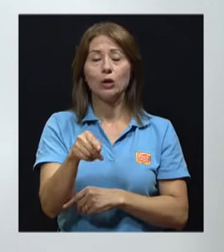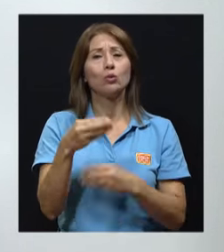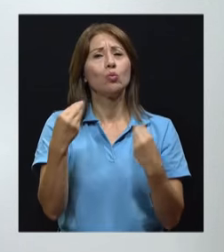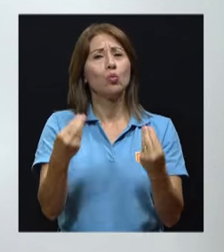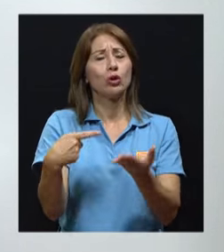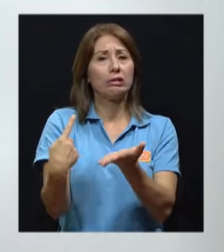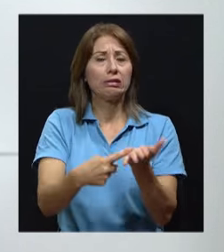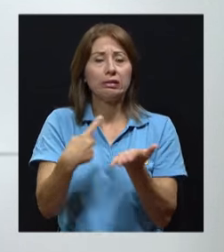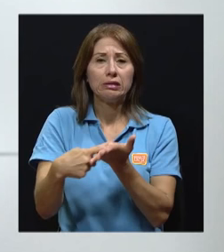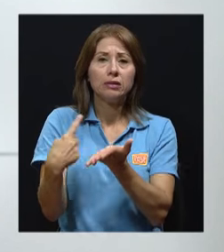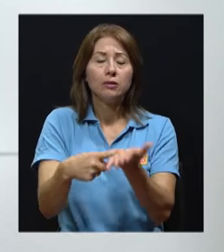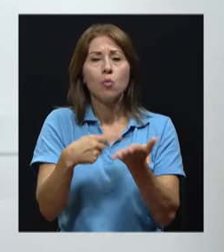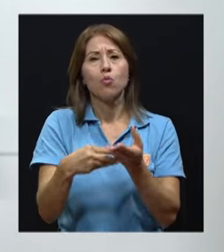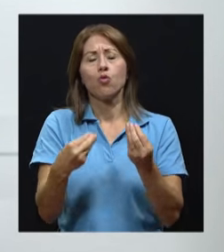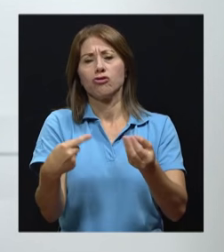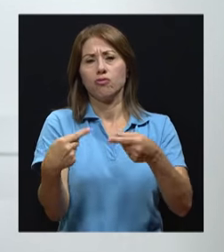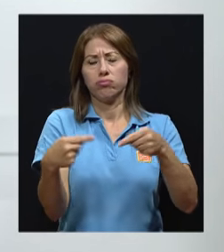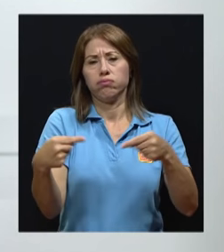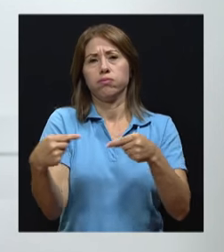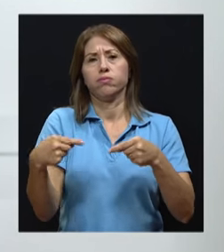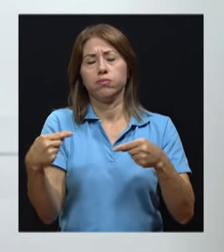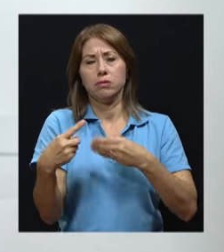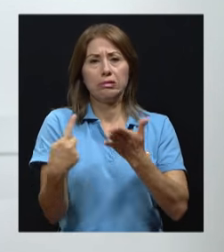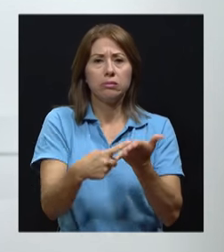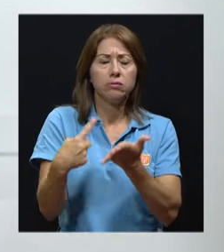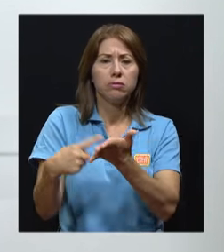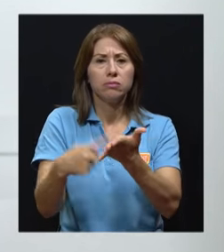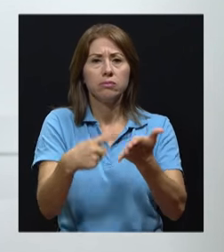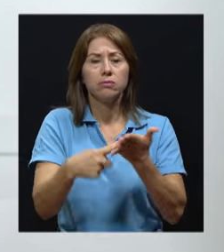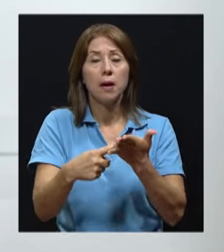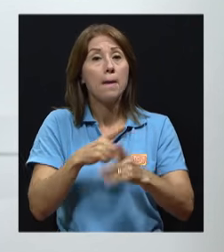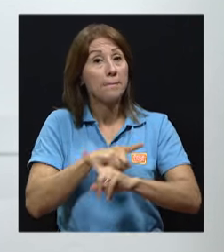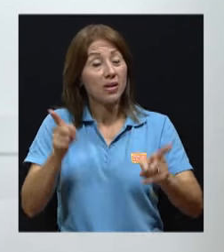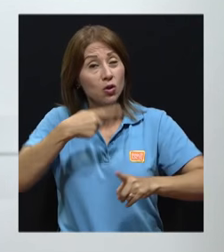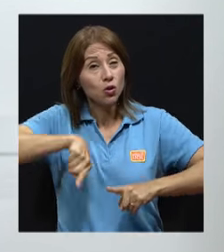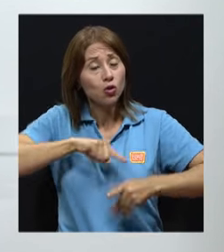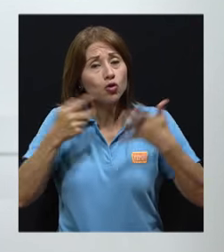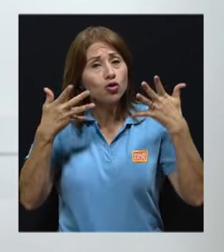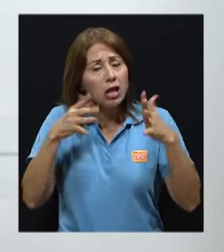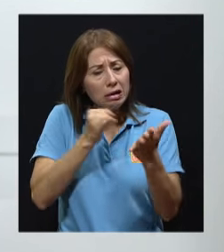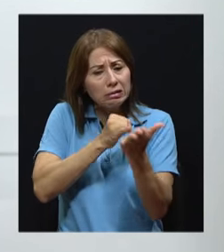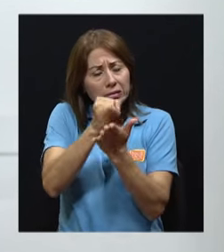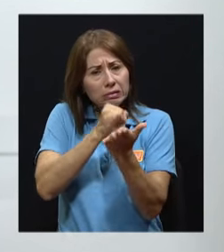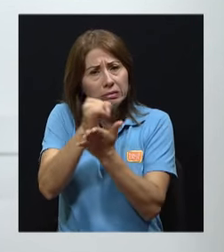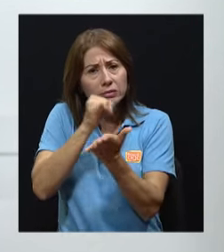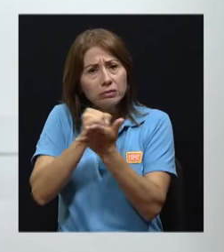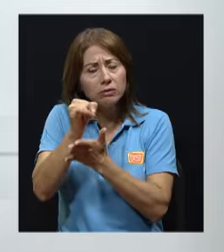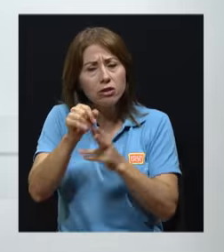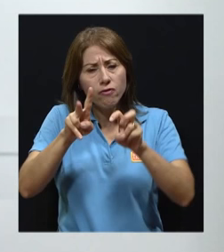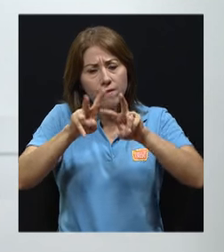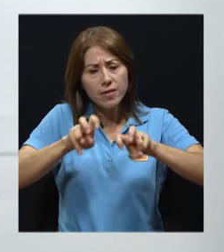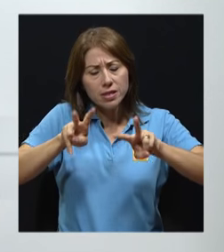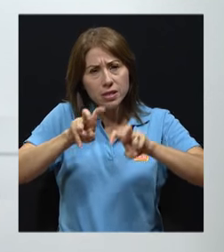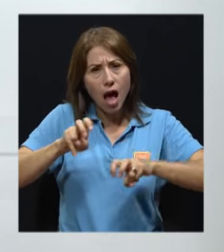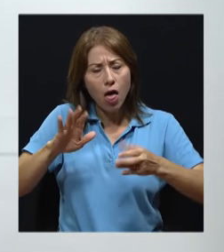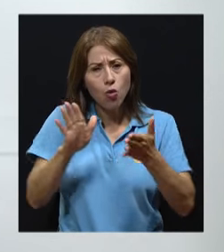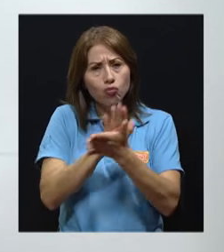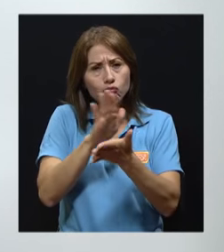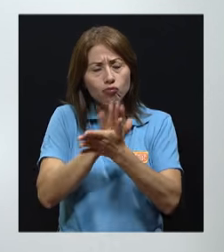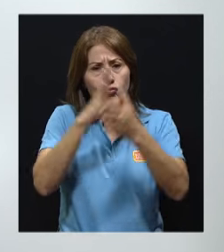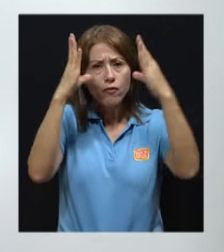bueno es ese es un tema bastante bastante discutido y polémico sin embargo hasta donde